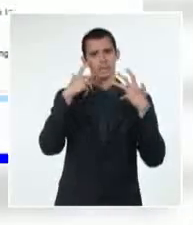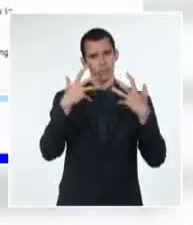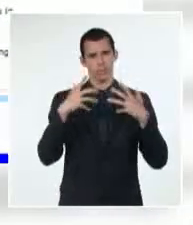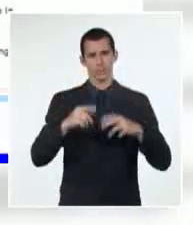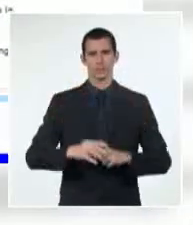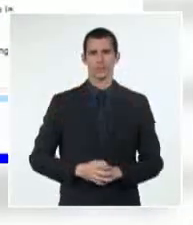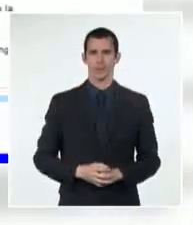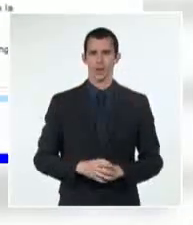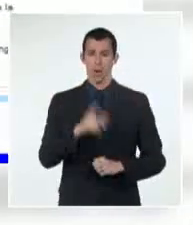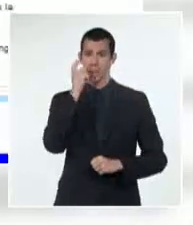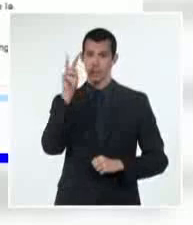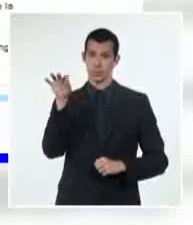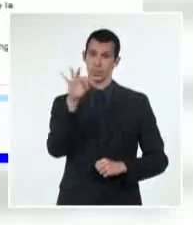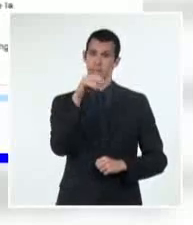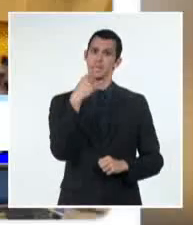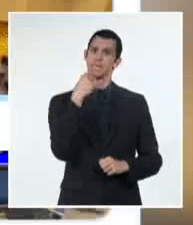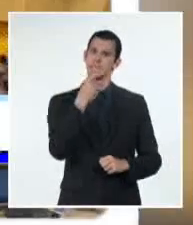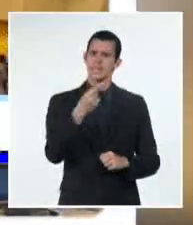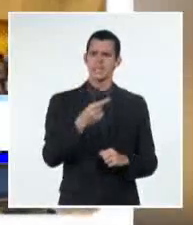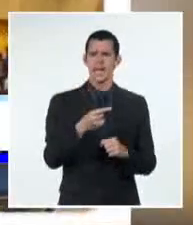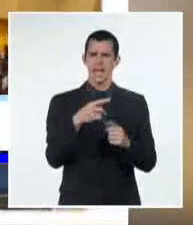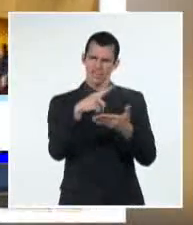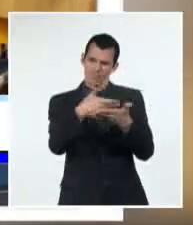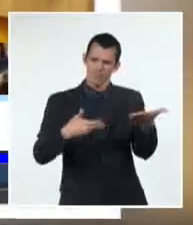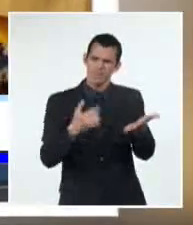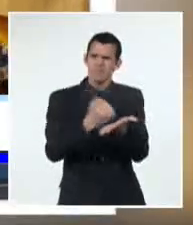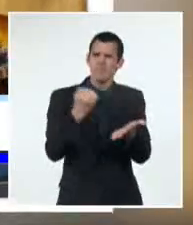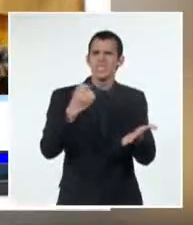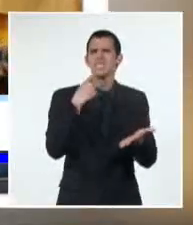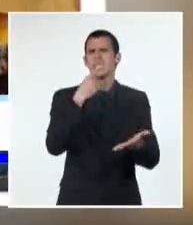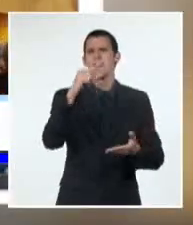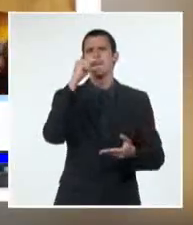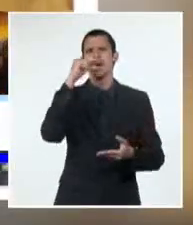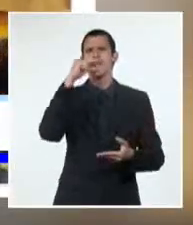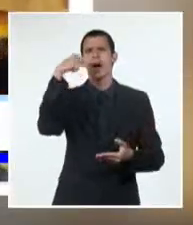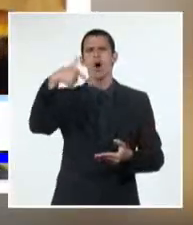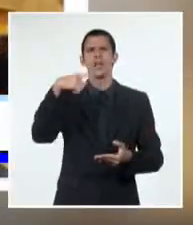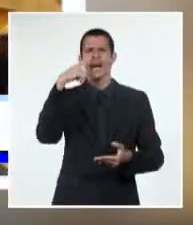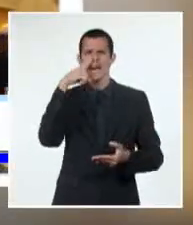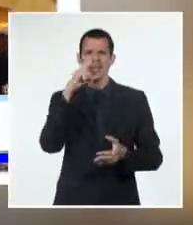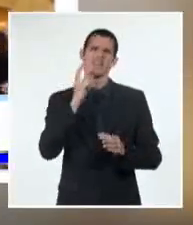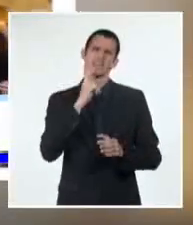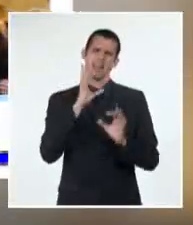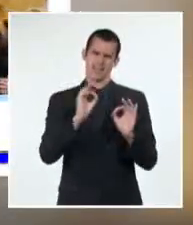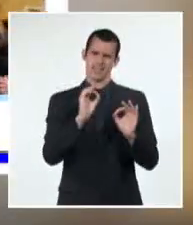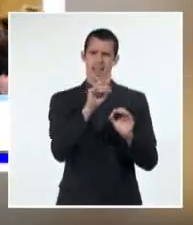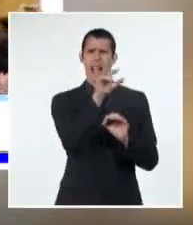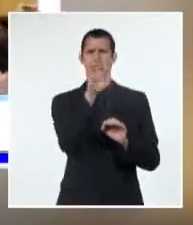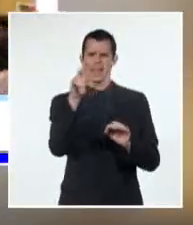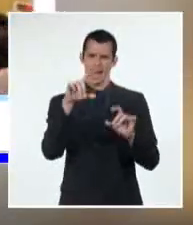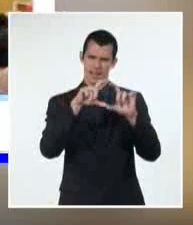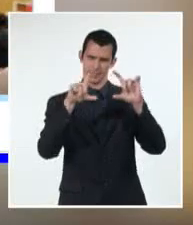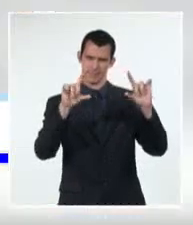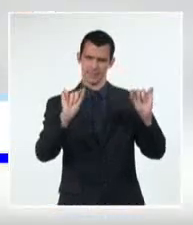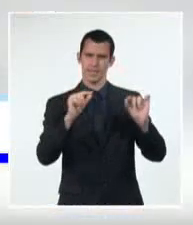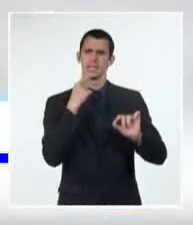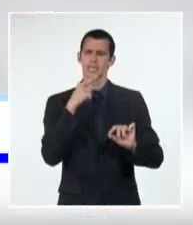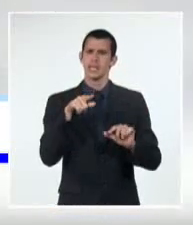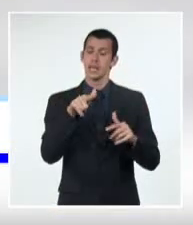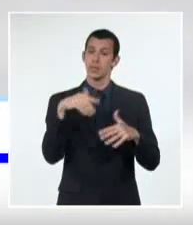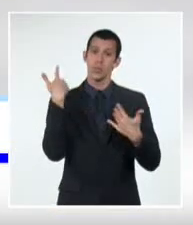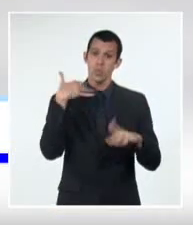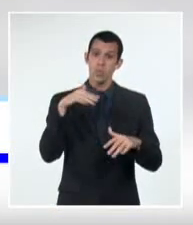el denominado BBJN, por sus siglas en inglés, acordado luego de complejos debates precedidos por los 10 años